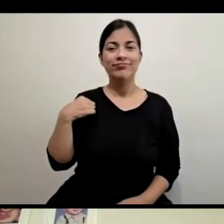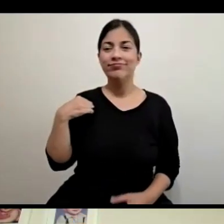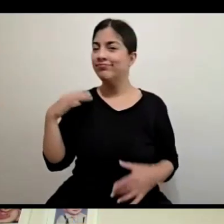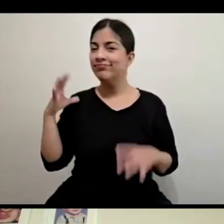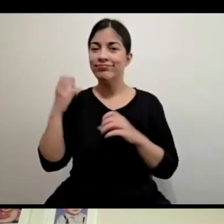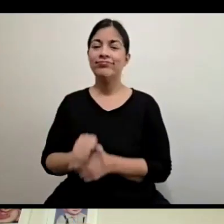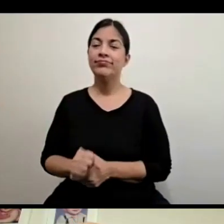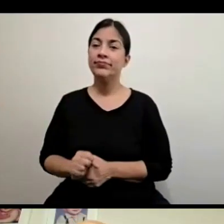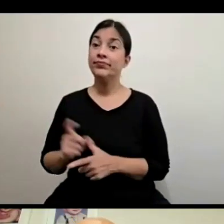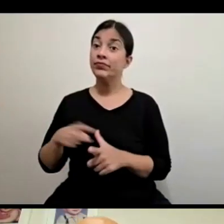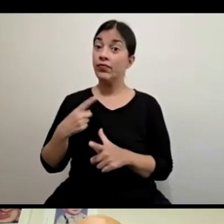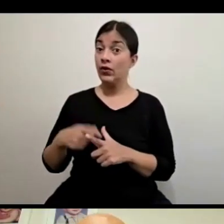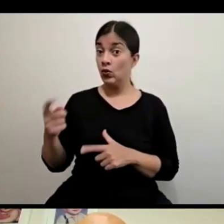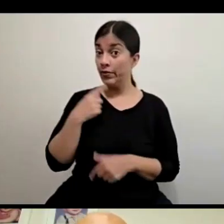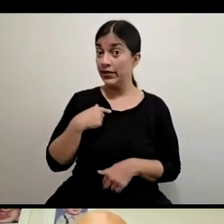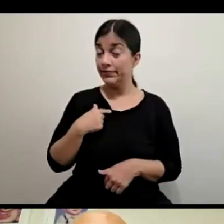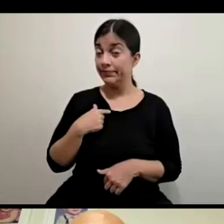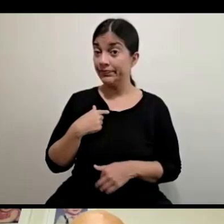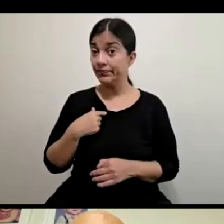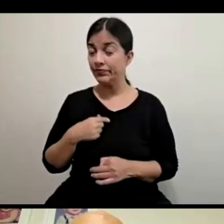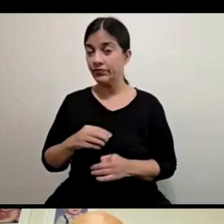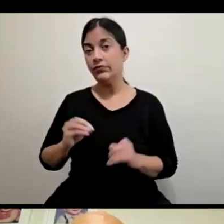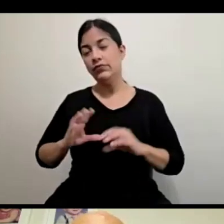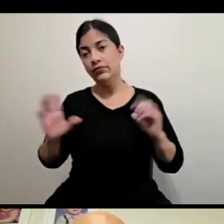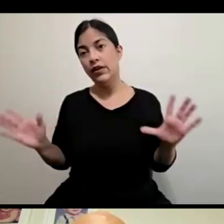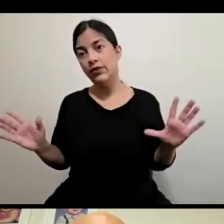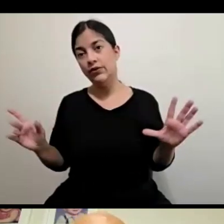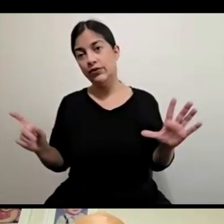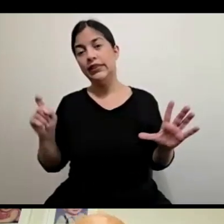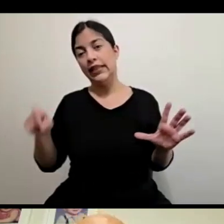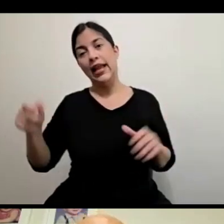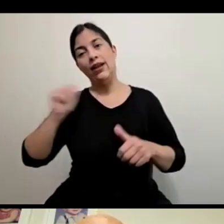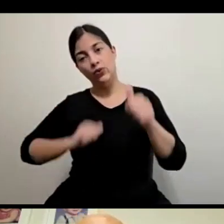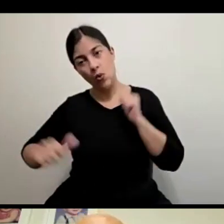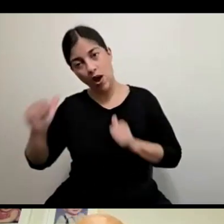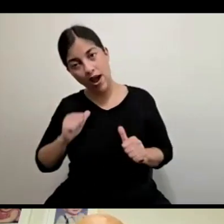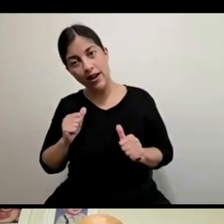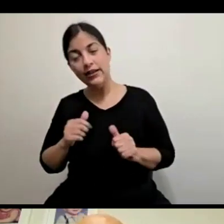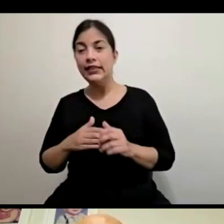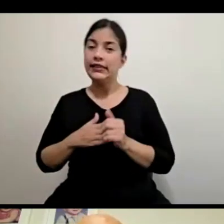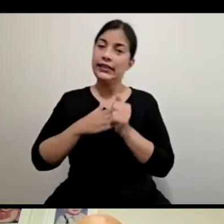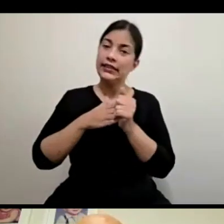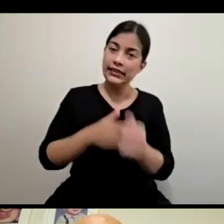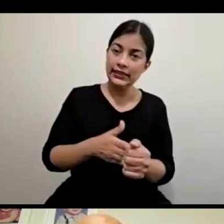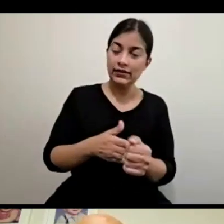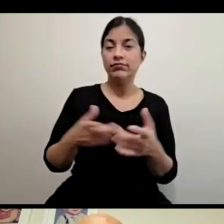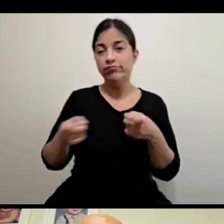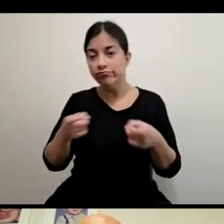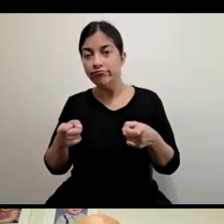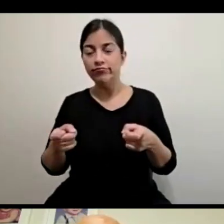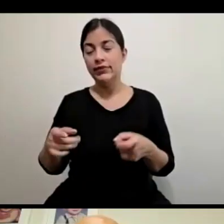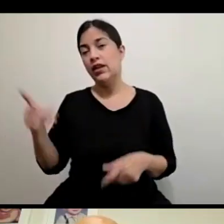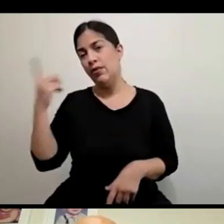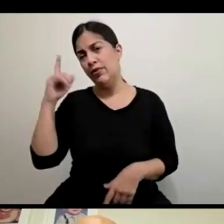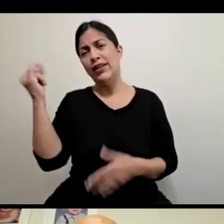entonces, cuando tú me dices que obviamente pues dicen pues tienes que actuar, tienes que dirigir, claro, porque obviamente como está diseñado